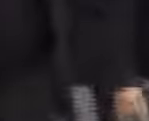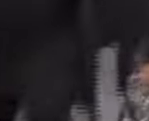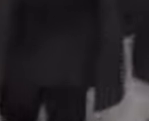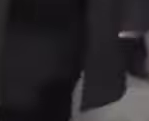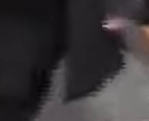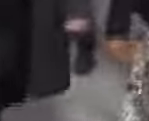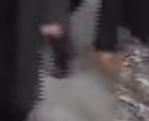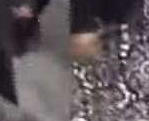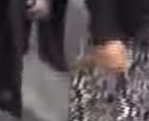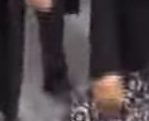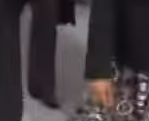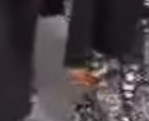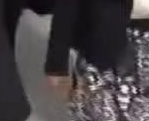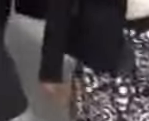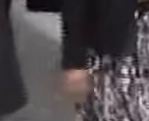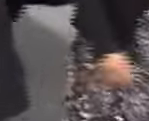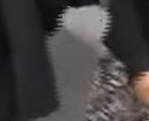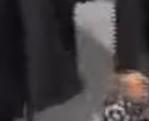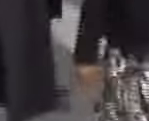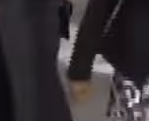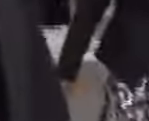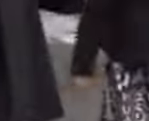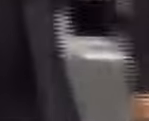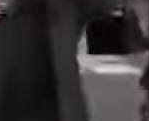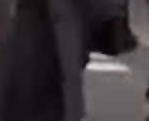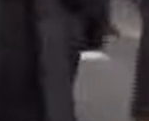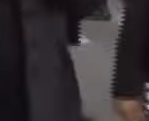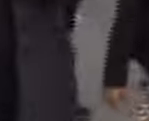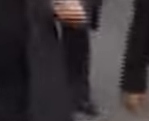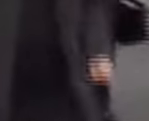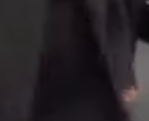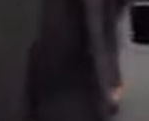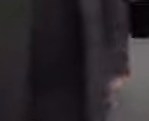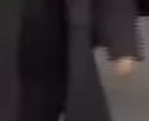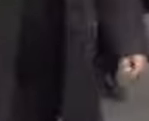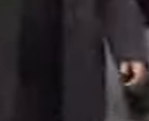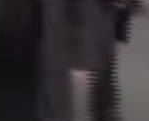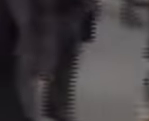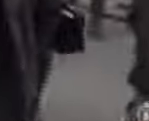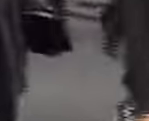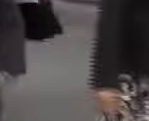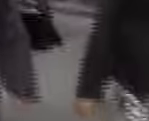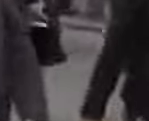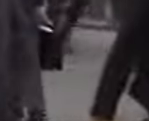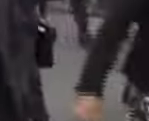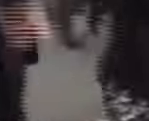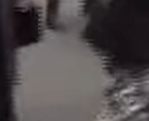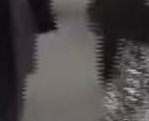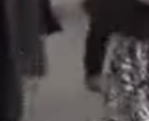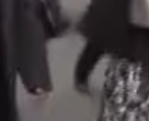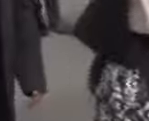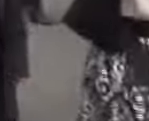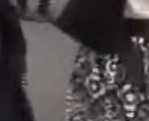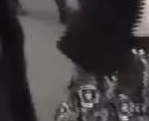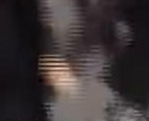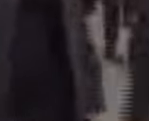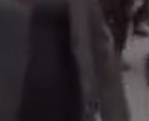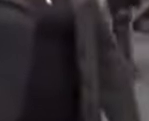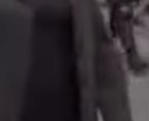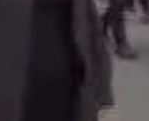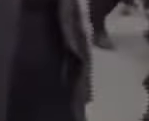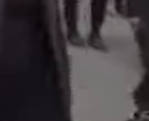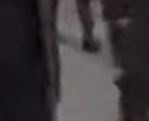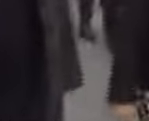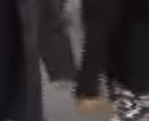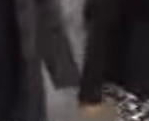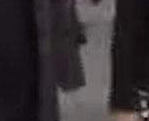es la hora que... El pueblo unido jamás será vencido, el pueblo unido. Es una